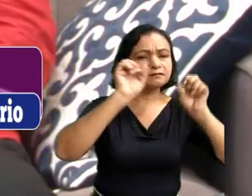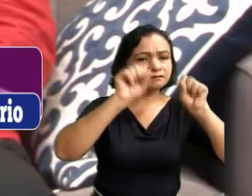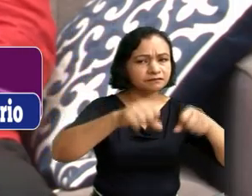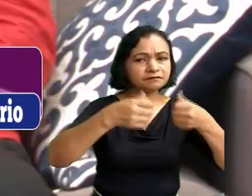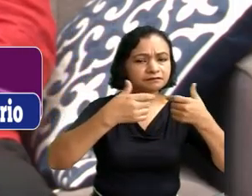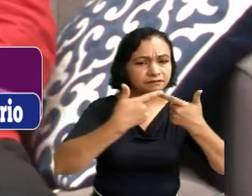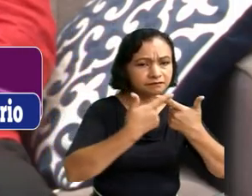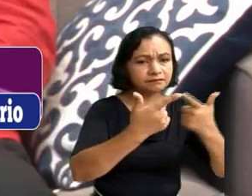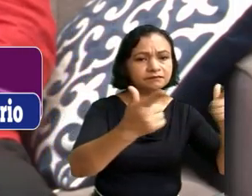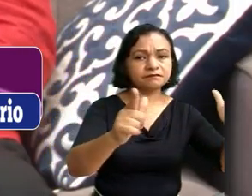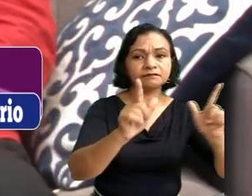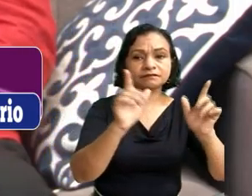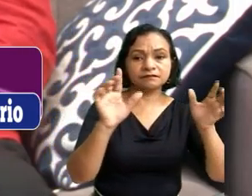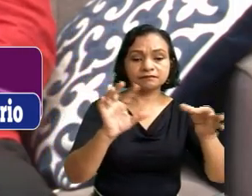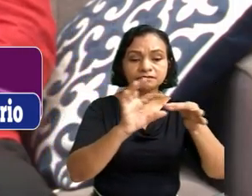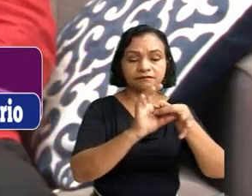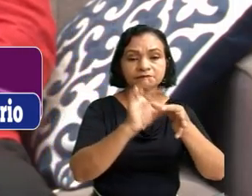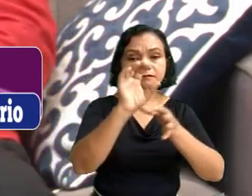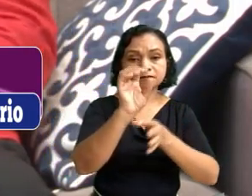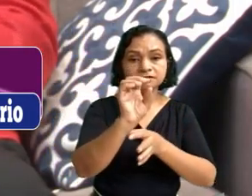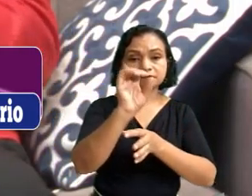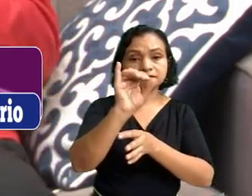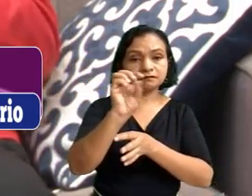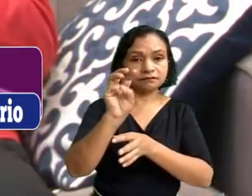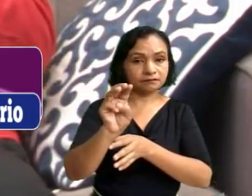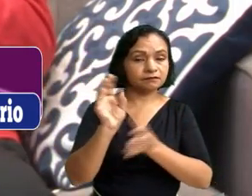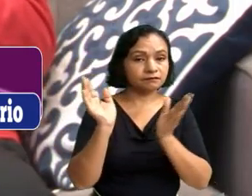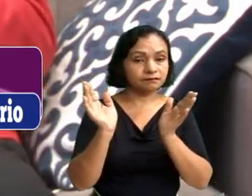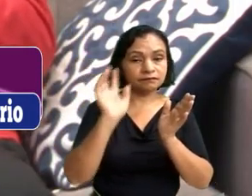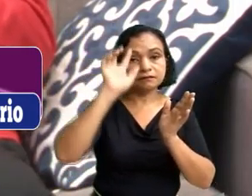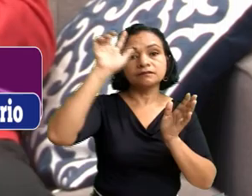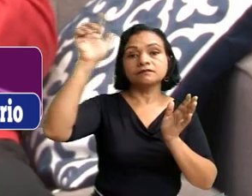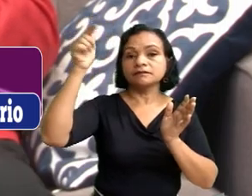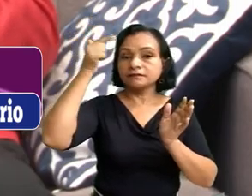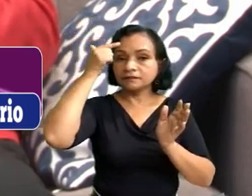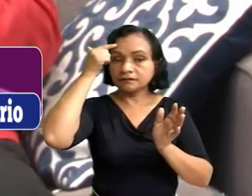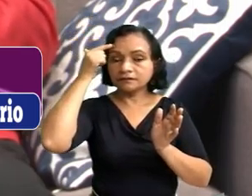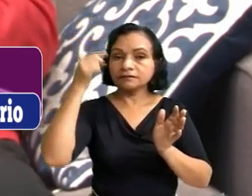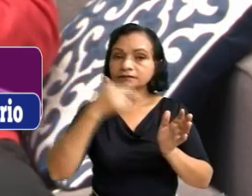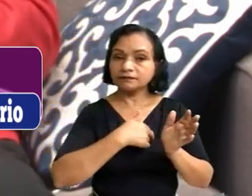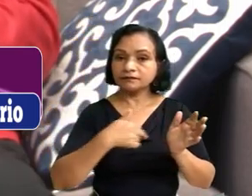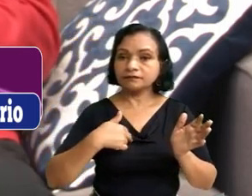junto a la horda lo está haciendo el gobierno ok